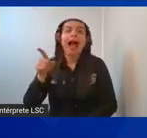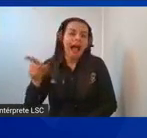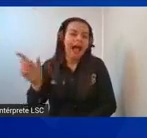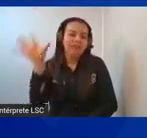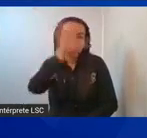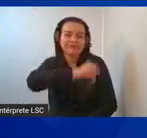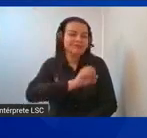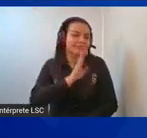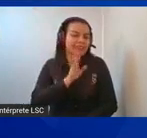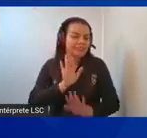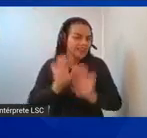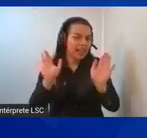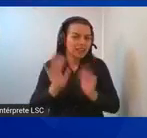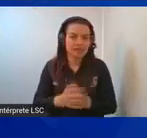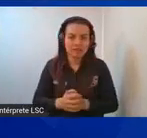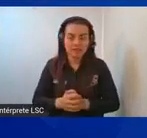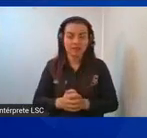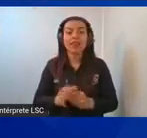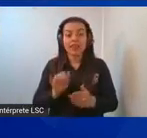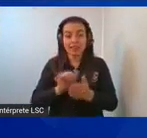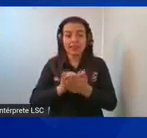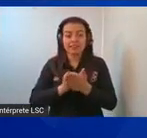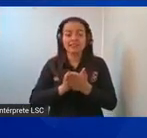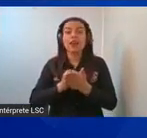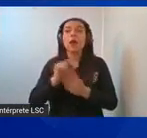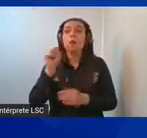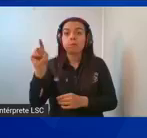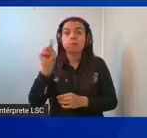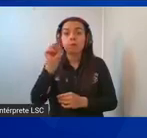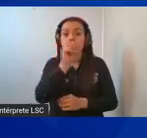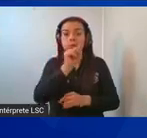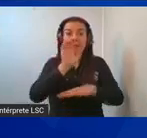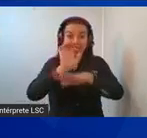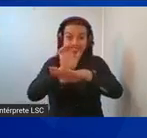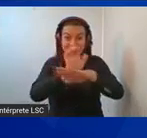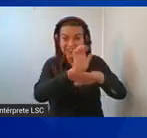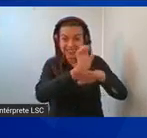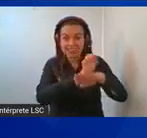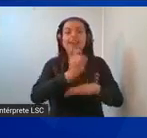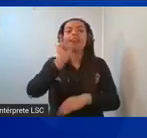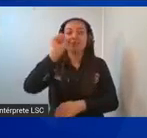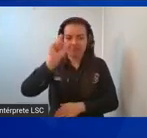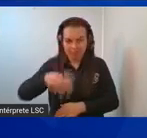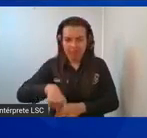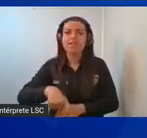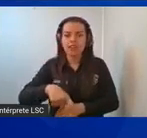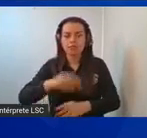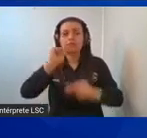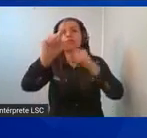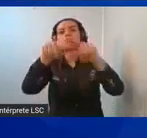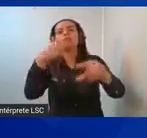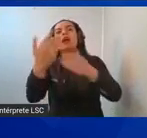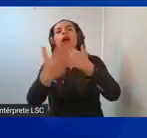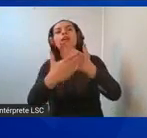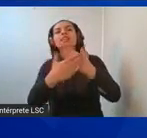persona. Hay unas entidades que deben enviar los representantes o delegar, y en